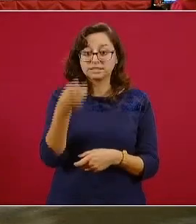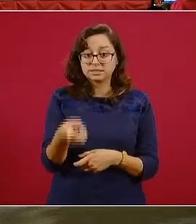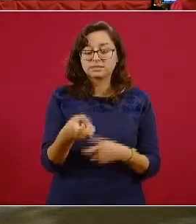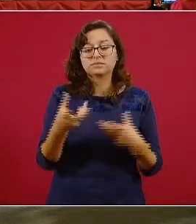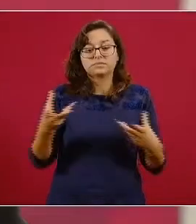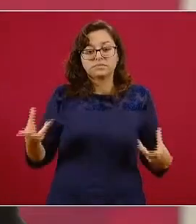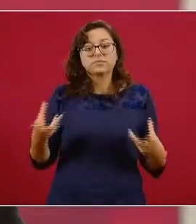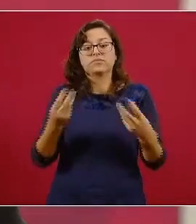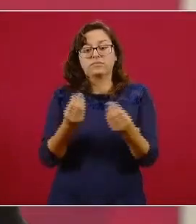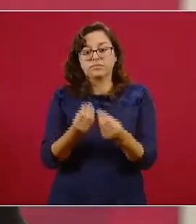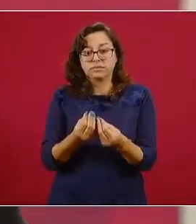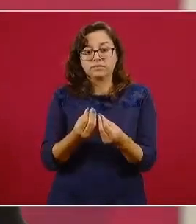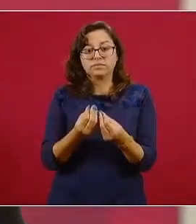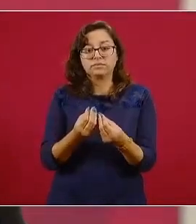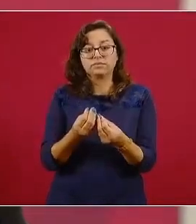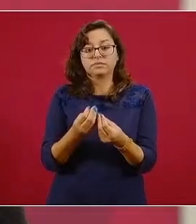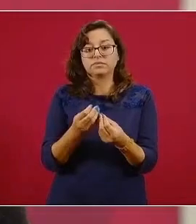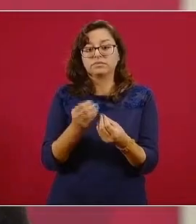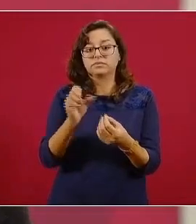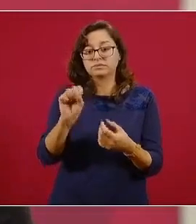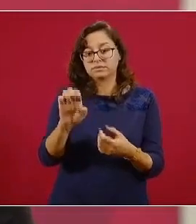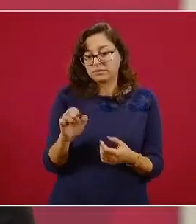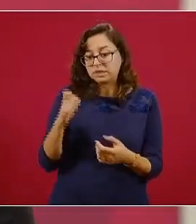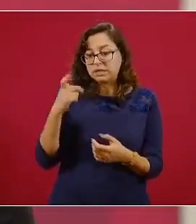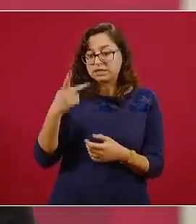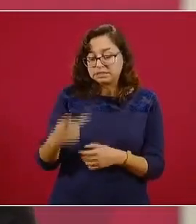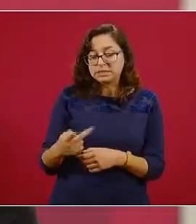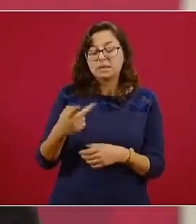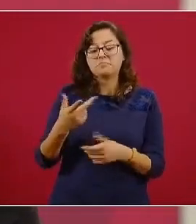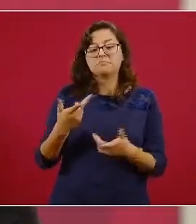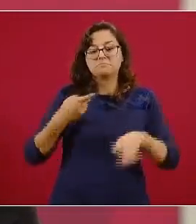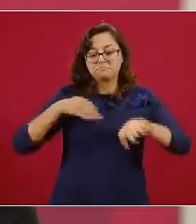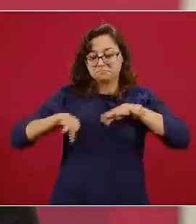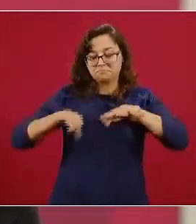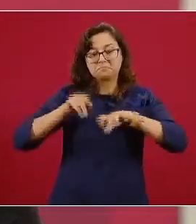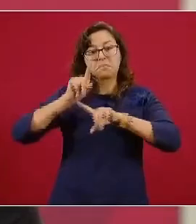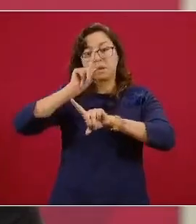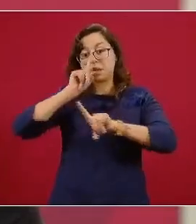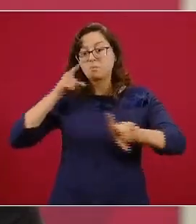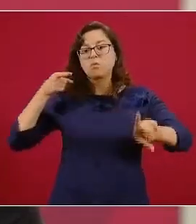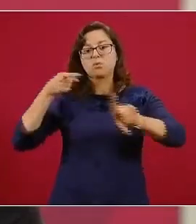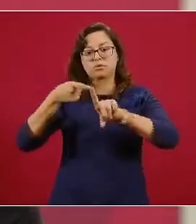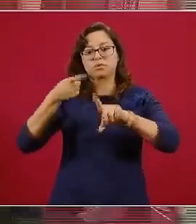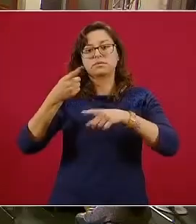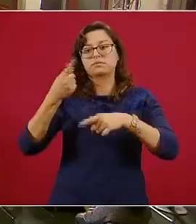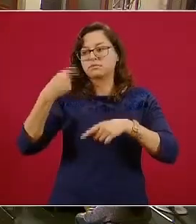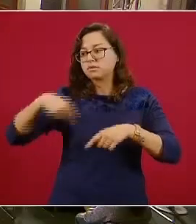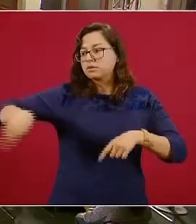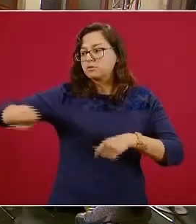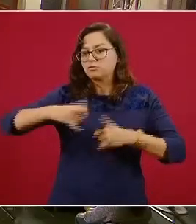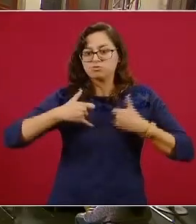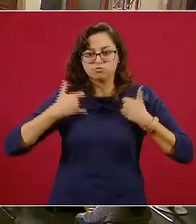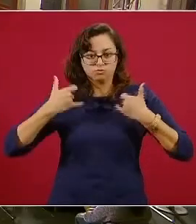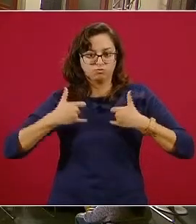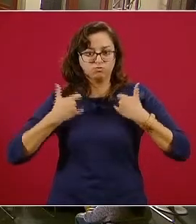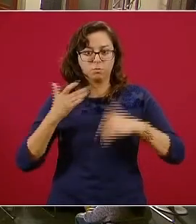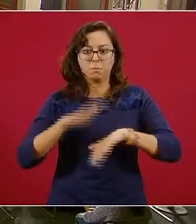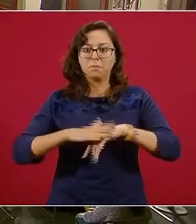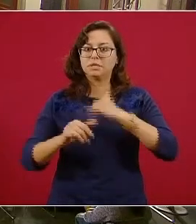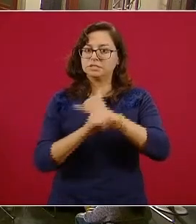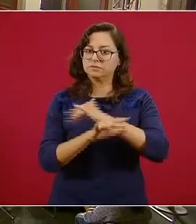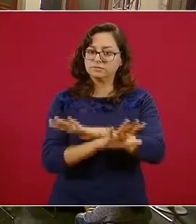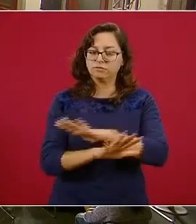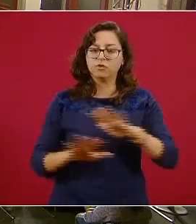muy estrecha con la Secretaría de Educación Pública, que es pieza clave para que las y los adolescentes estén